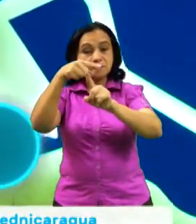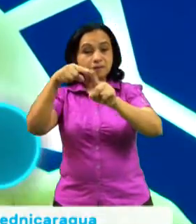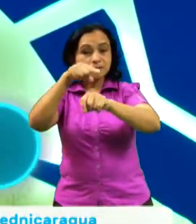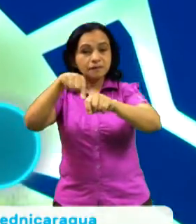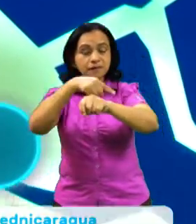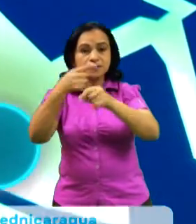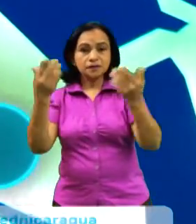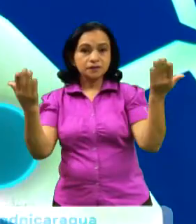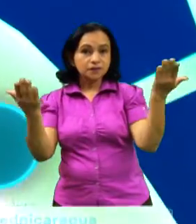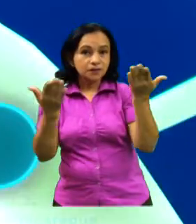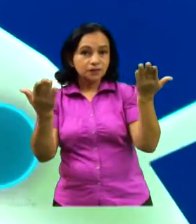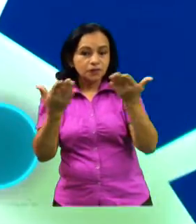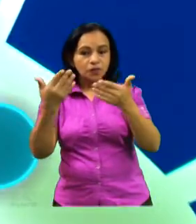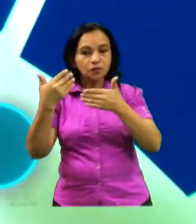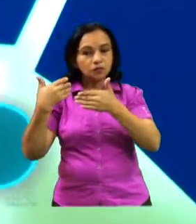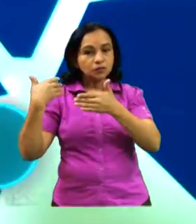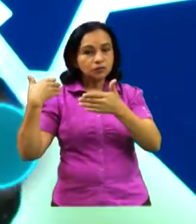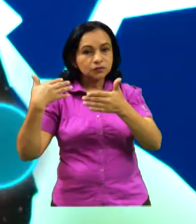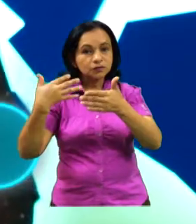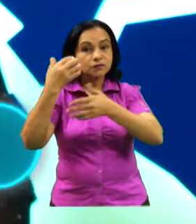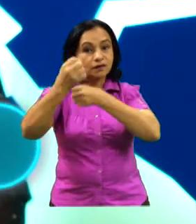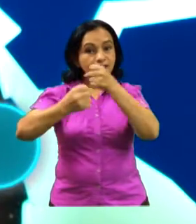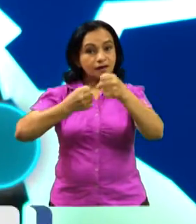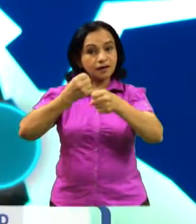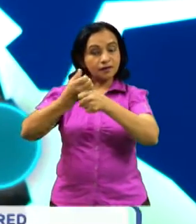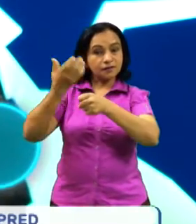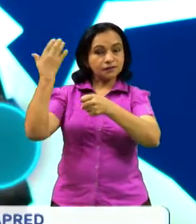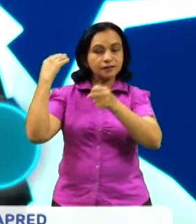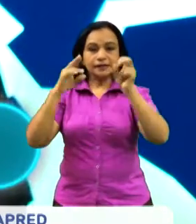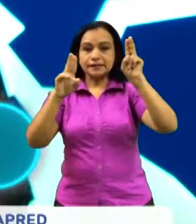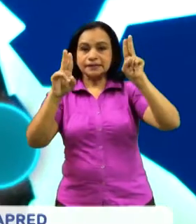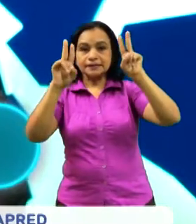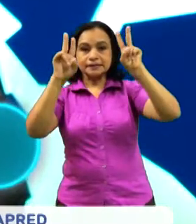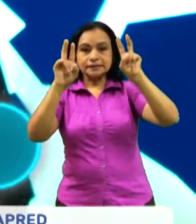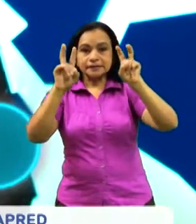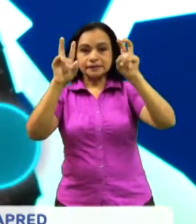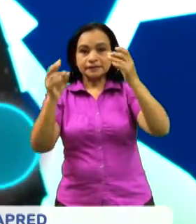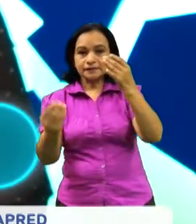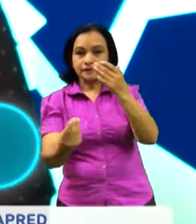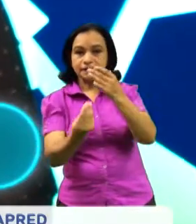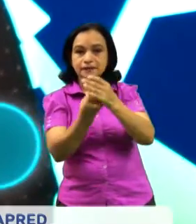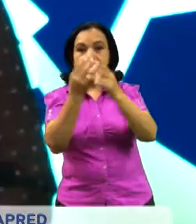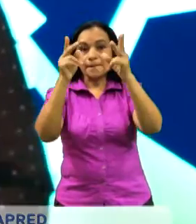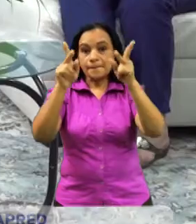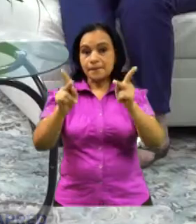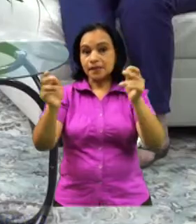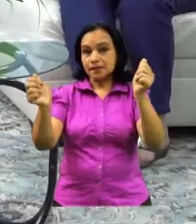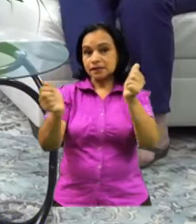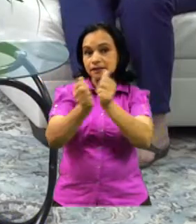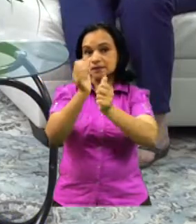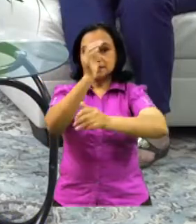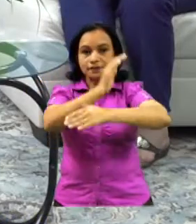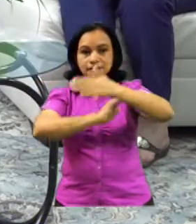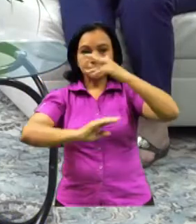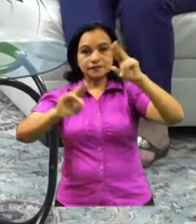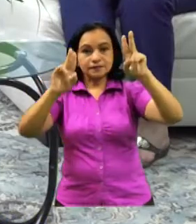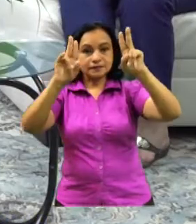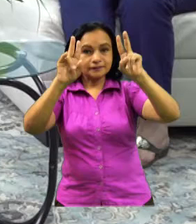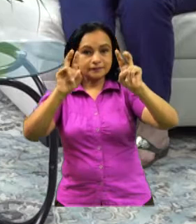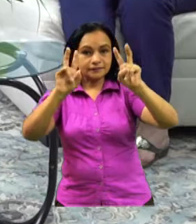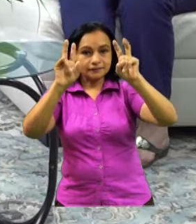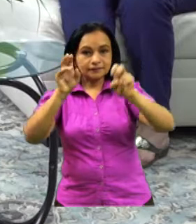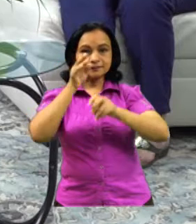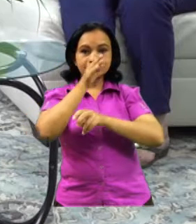de los logros alcanzados a lo largo de todos estos años en lo referente a la inclusión de personas con discapacidad en el tema de la